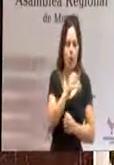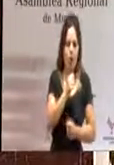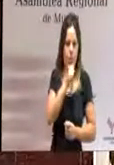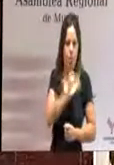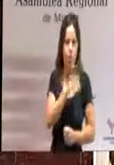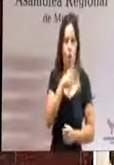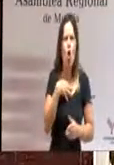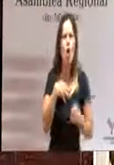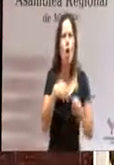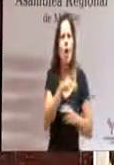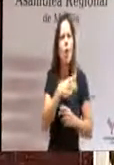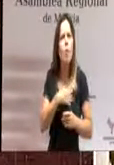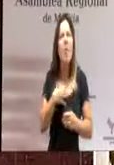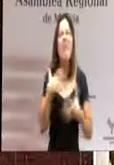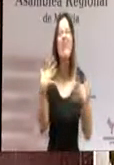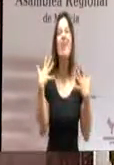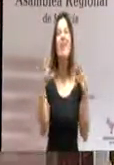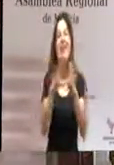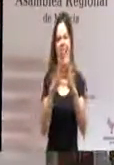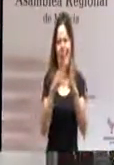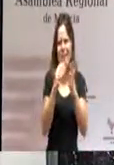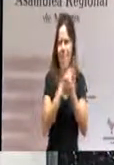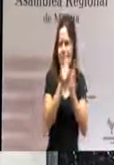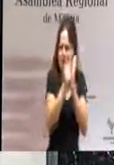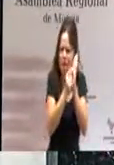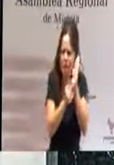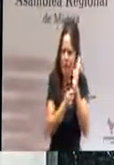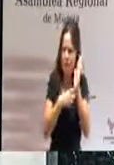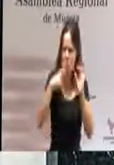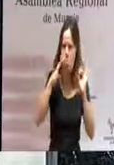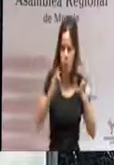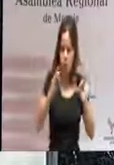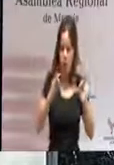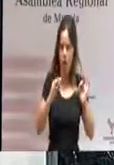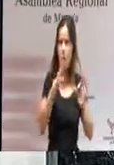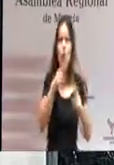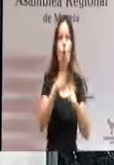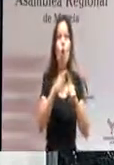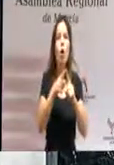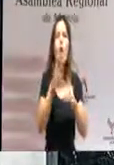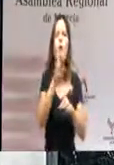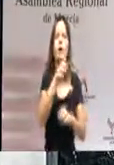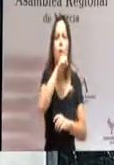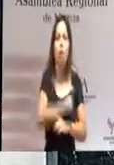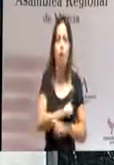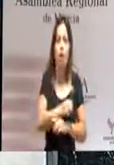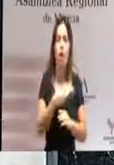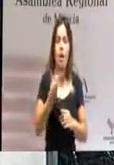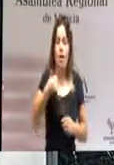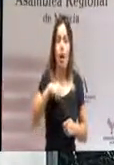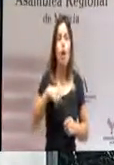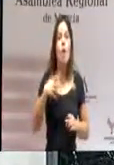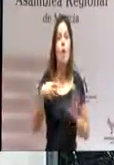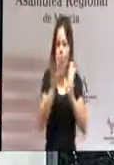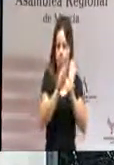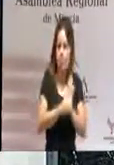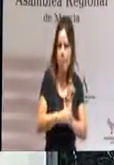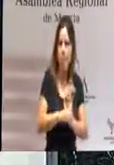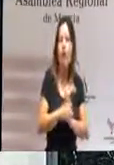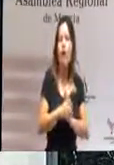de la mesa 10 medidas de sentido común. No son, muchas de las medidas vienen recogidas en nuestro programa electoral, pero